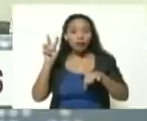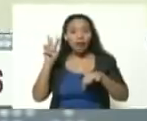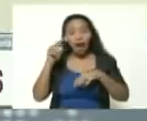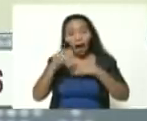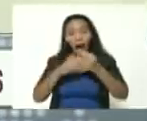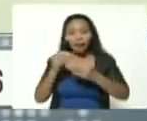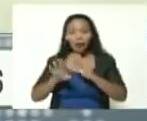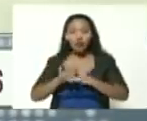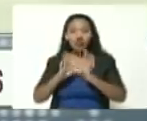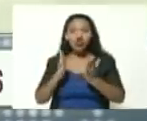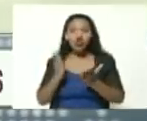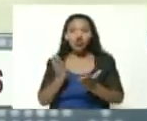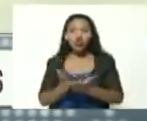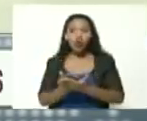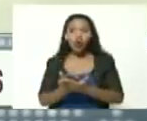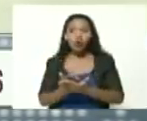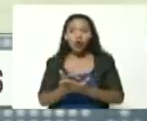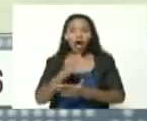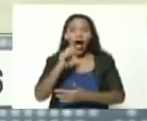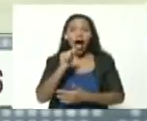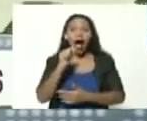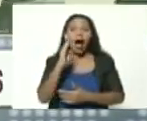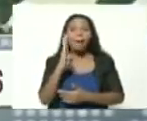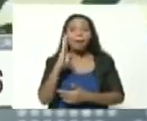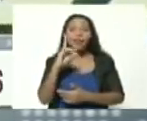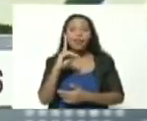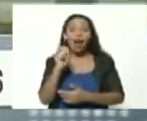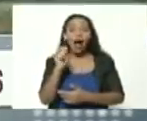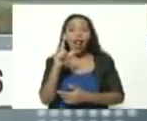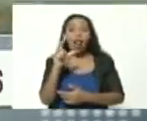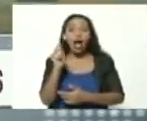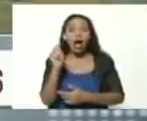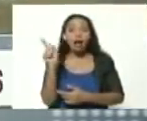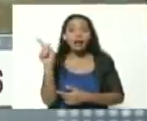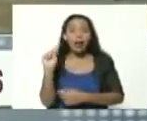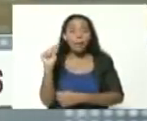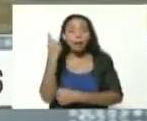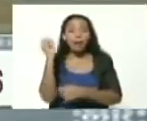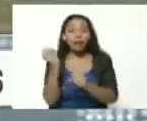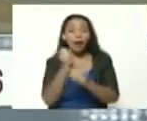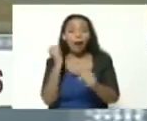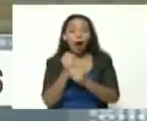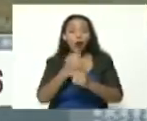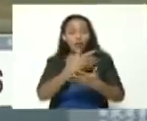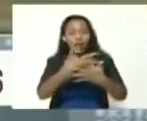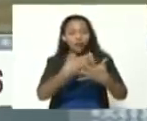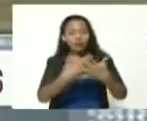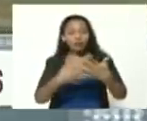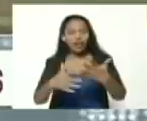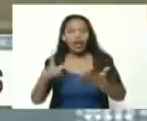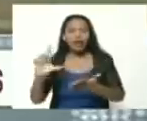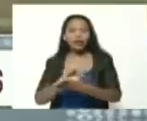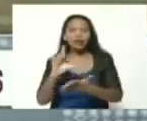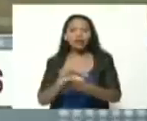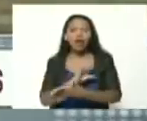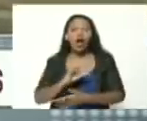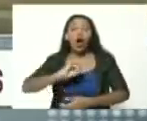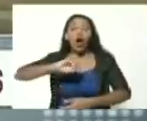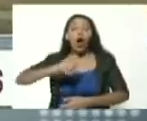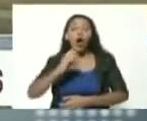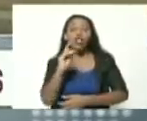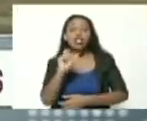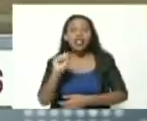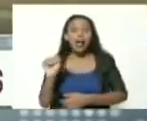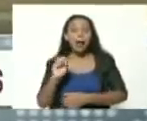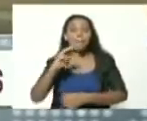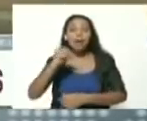nombre de Abdala. Abdala fue una de las primeras obras literarias de José Martí, nuestro héroe nacional.